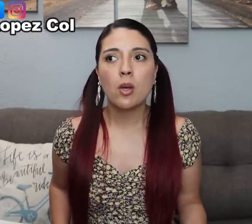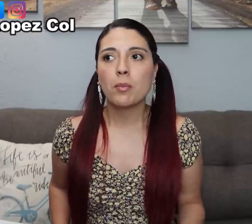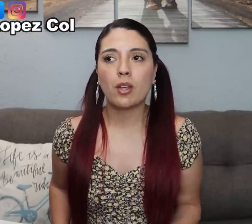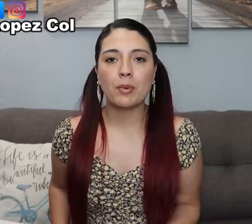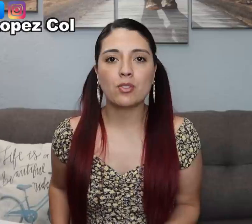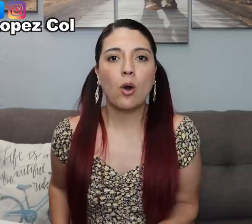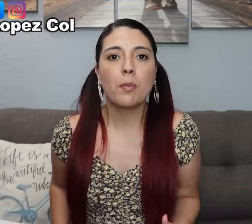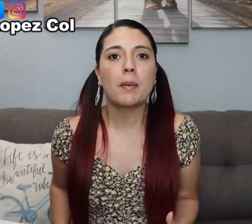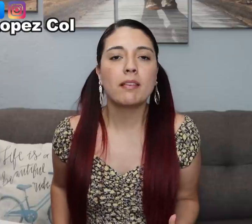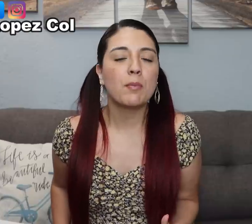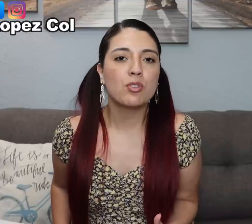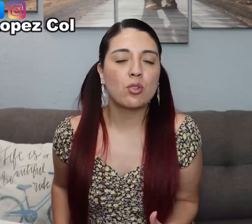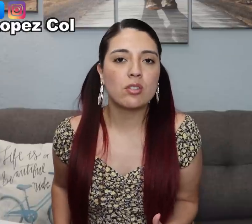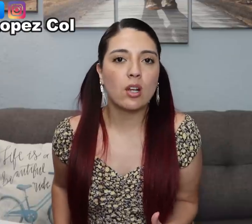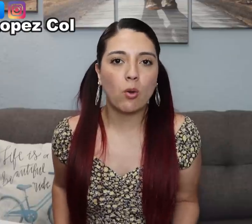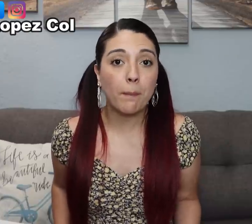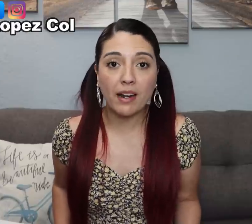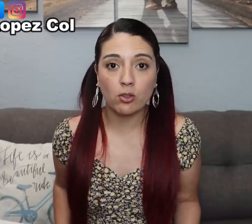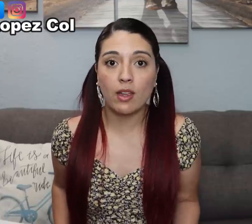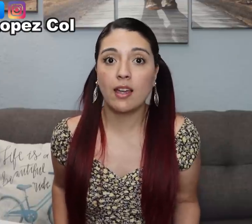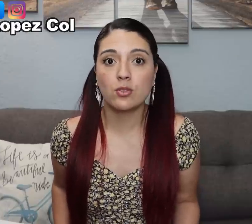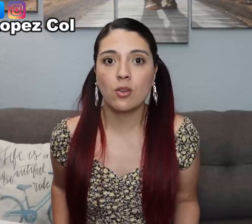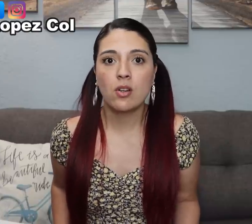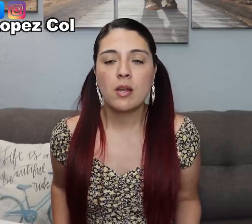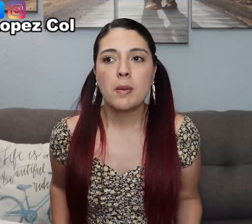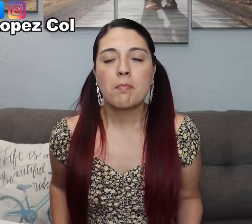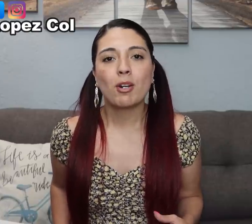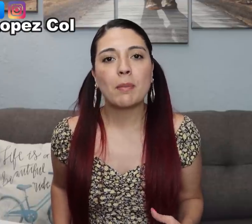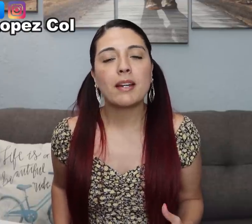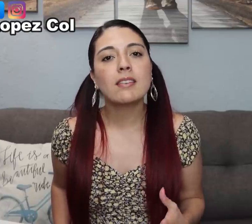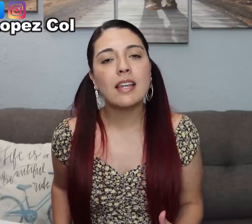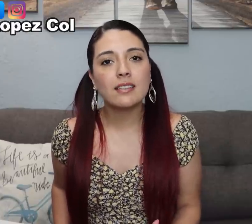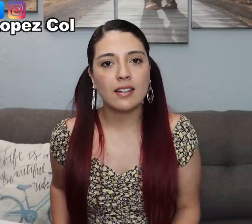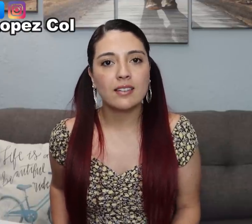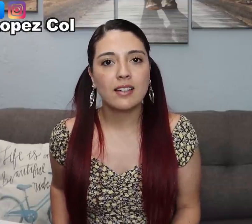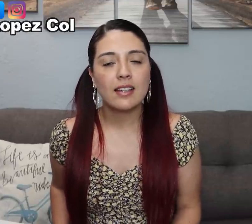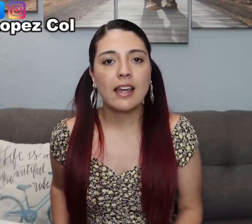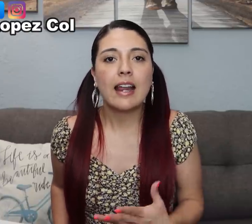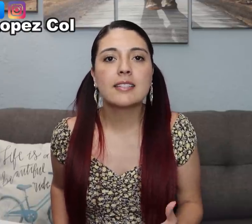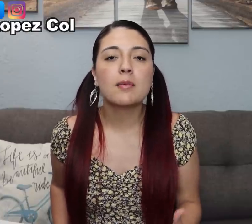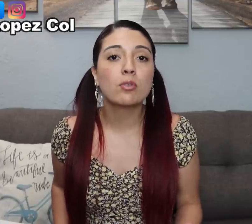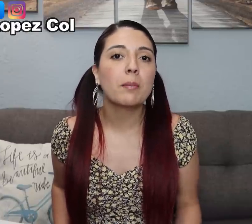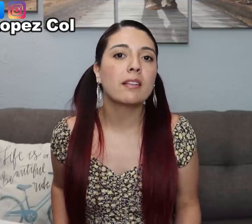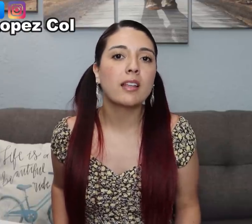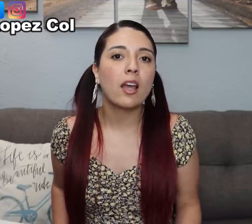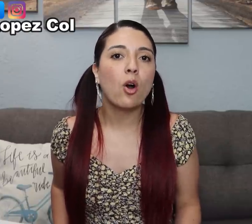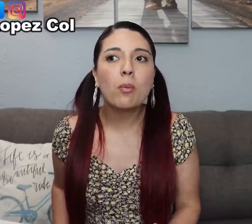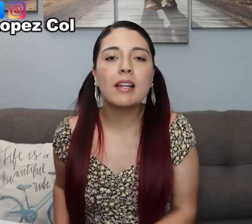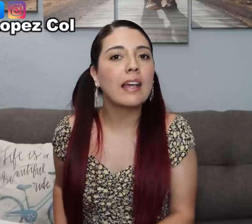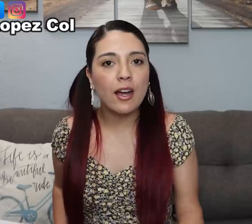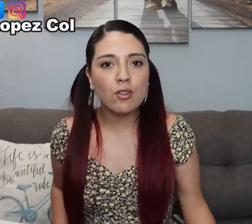videos, porque pues obviamente hay muchas cosas que no comparto de eso. Pero también entiendan que